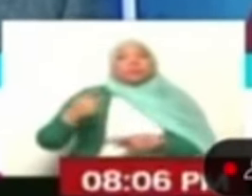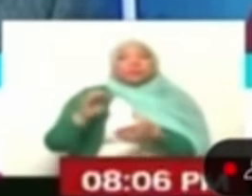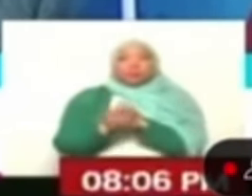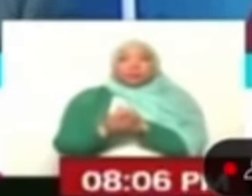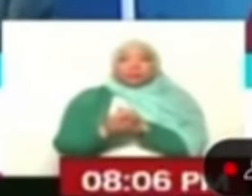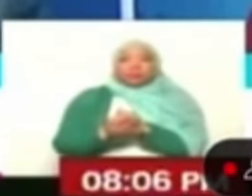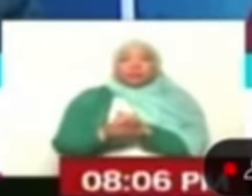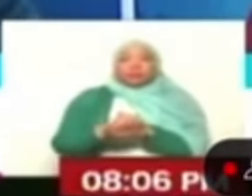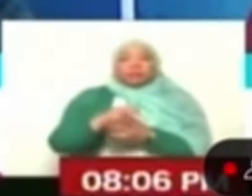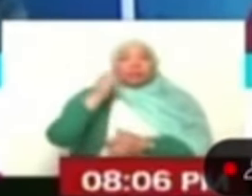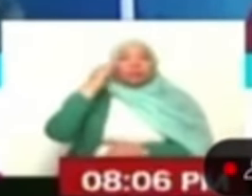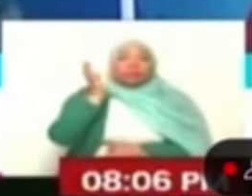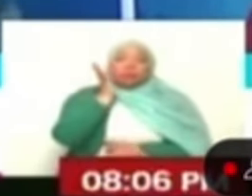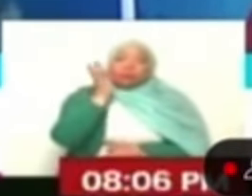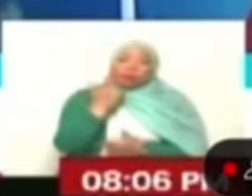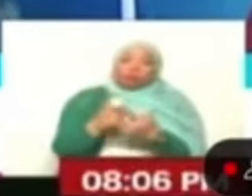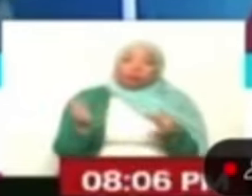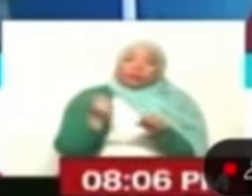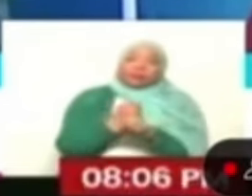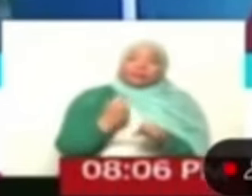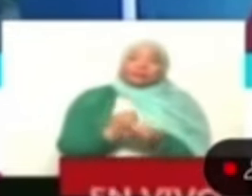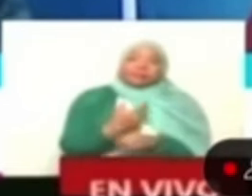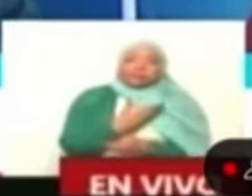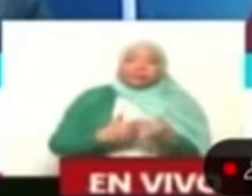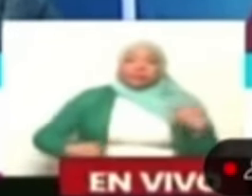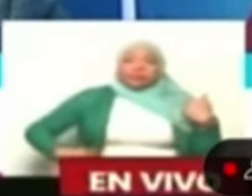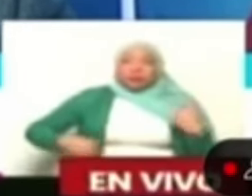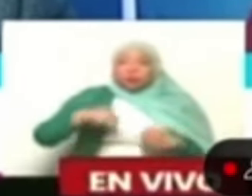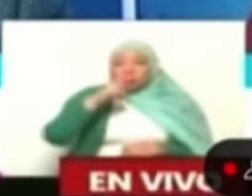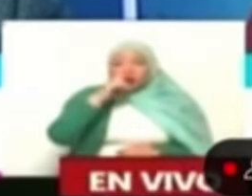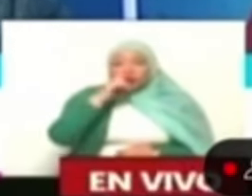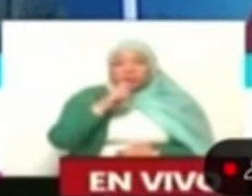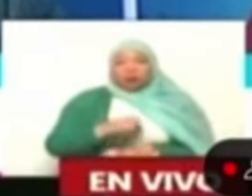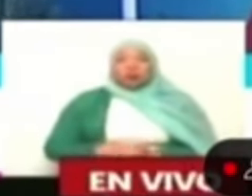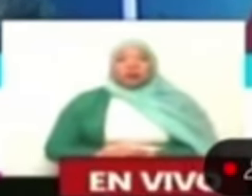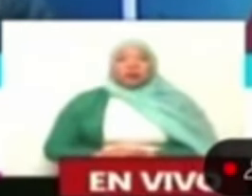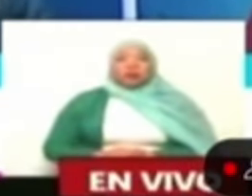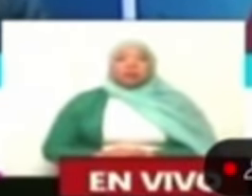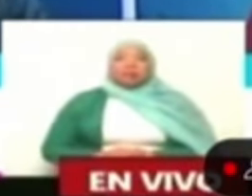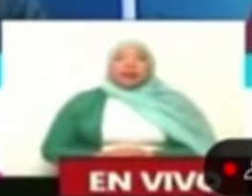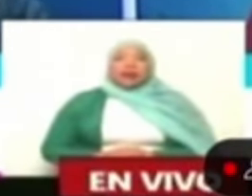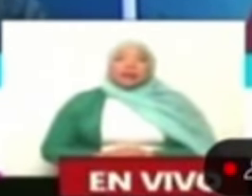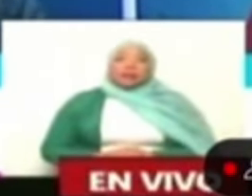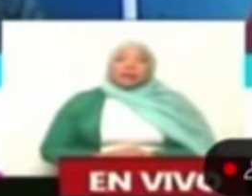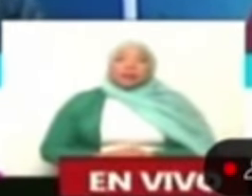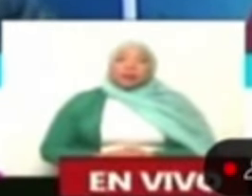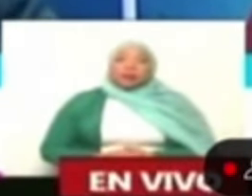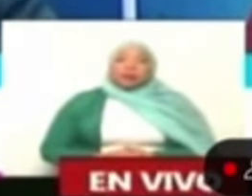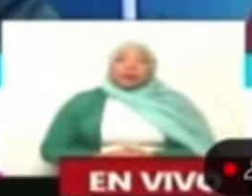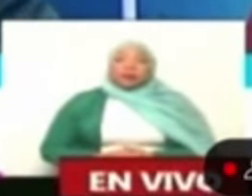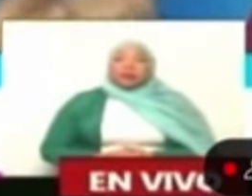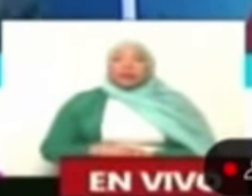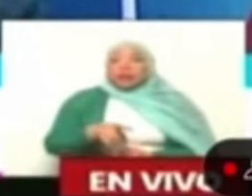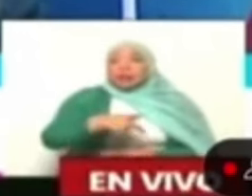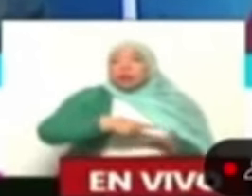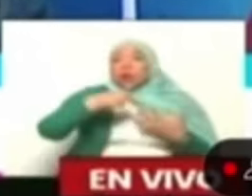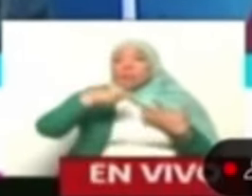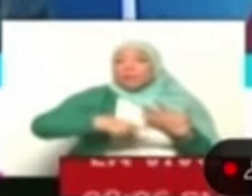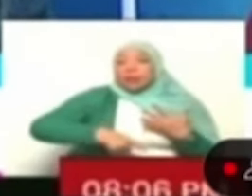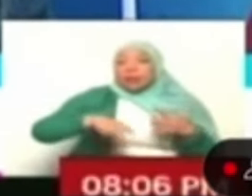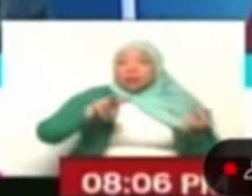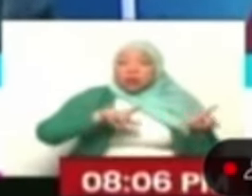Evo Morales, el liderazgo del presidente Lucho Arce. Ese es el plan, ya el plan está